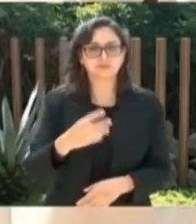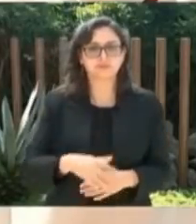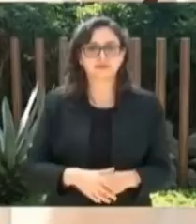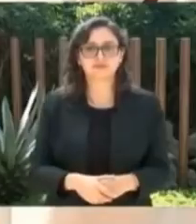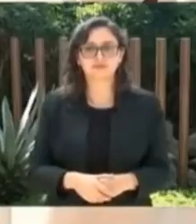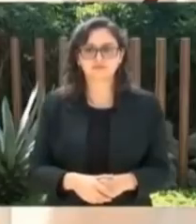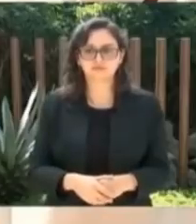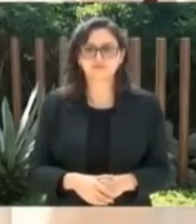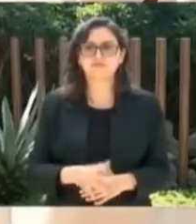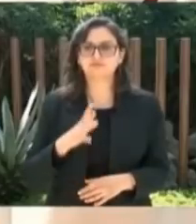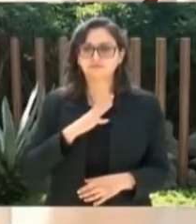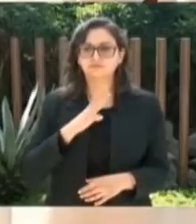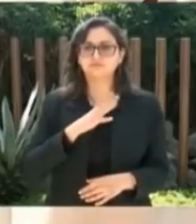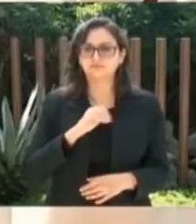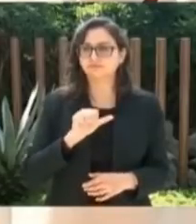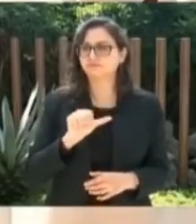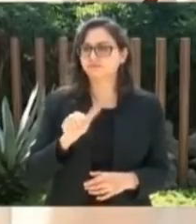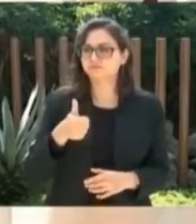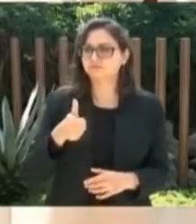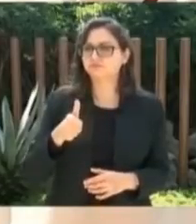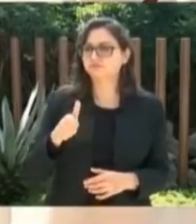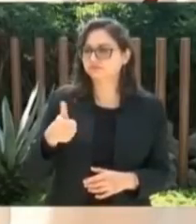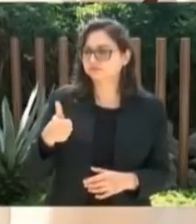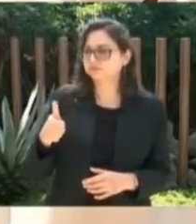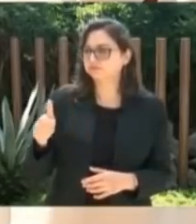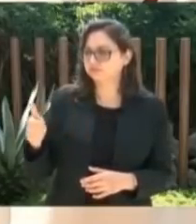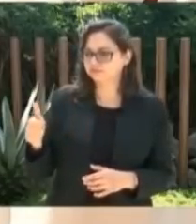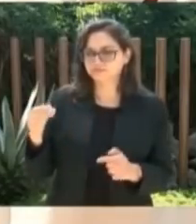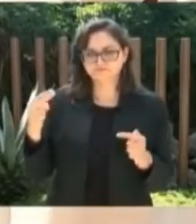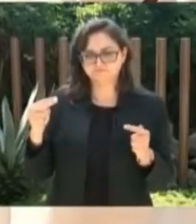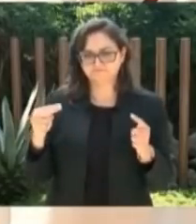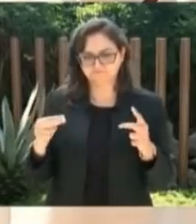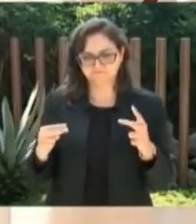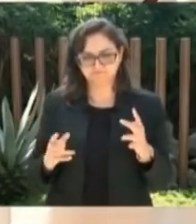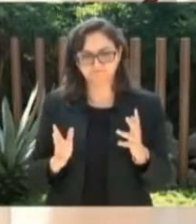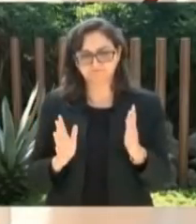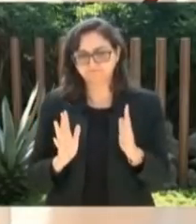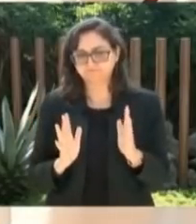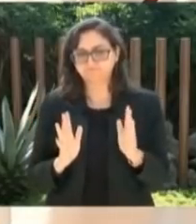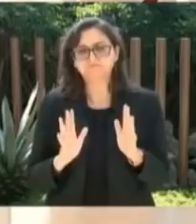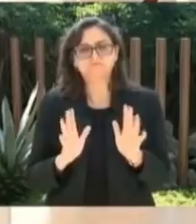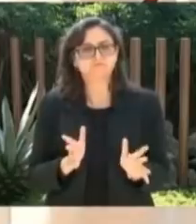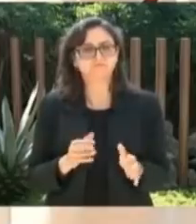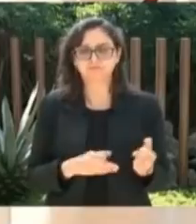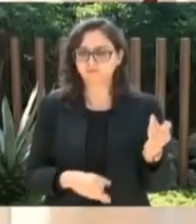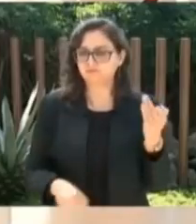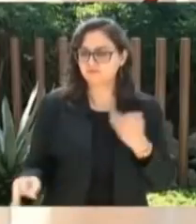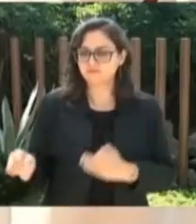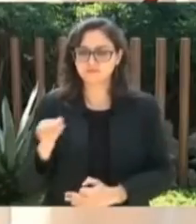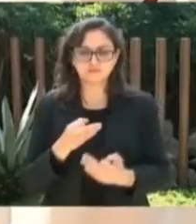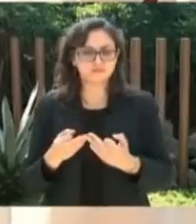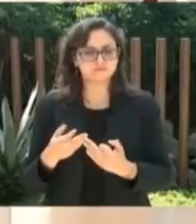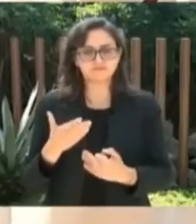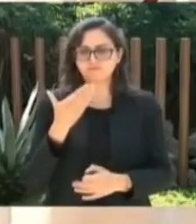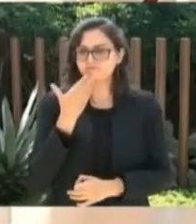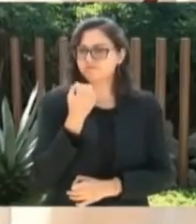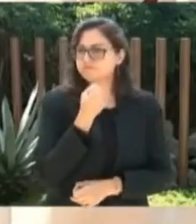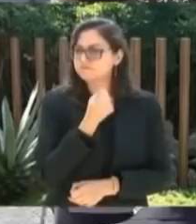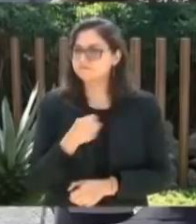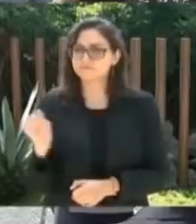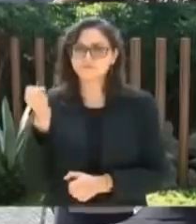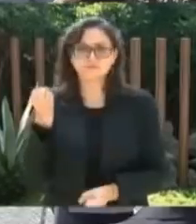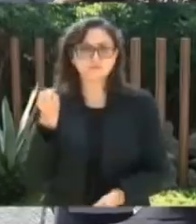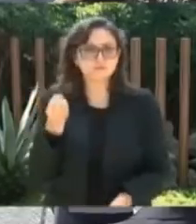y hay otros que se han mencionado, todos aportando, todos extraordinarios.